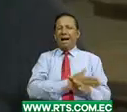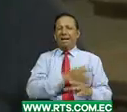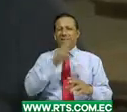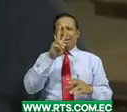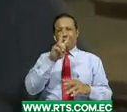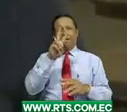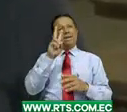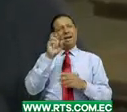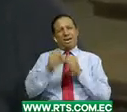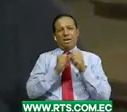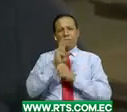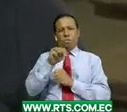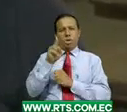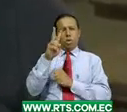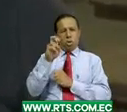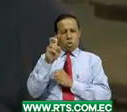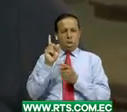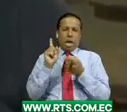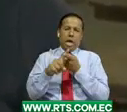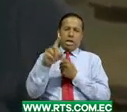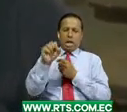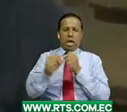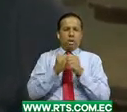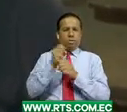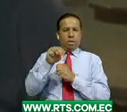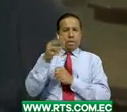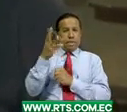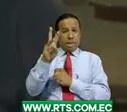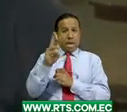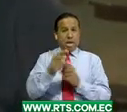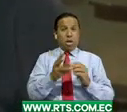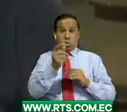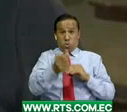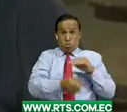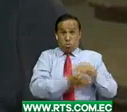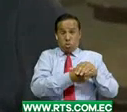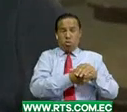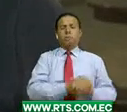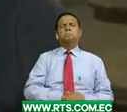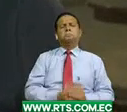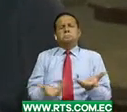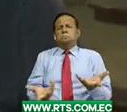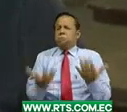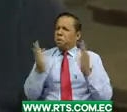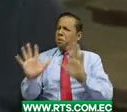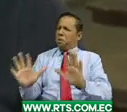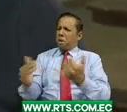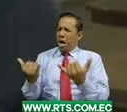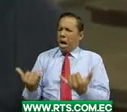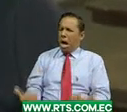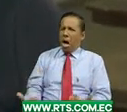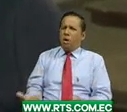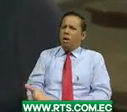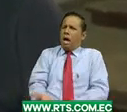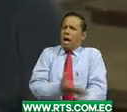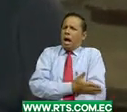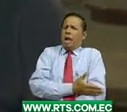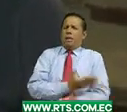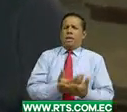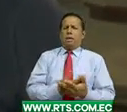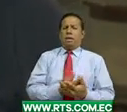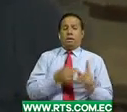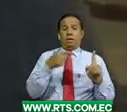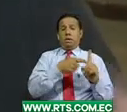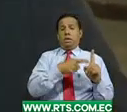Habiendo recursos pendientes, sin haberse resuelto ni siquiera el recurso de apelación presentado por el exasambleísta